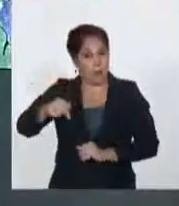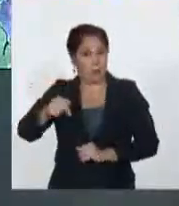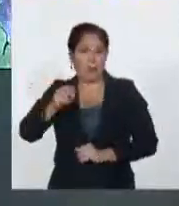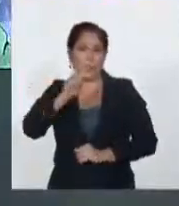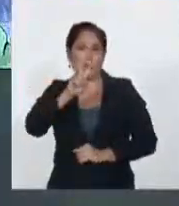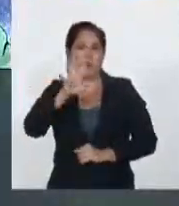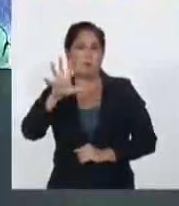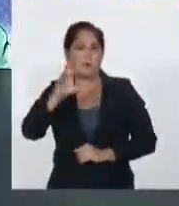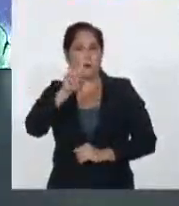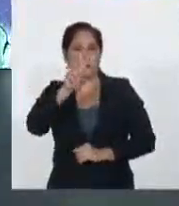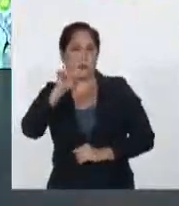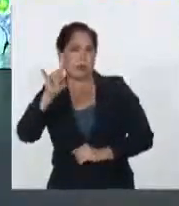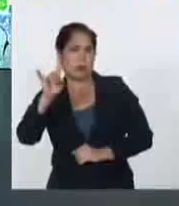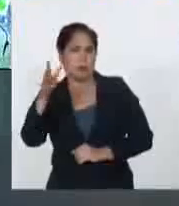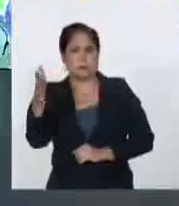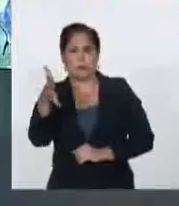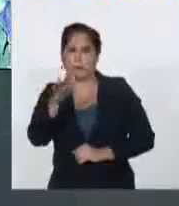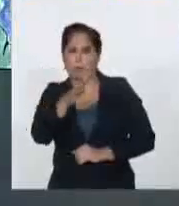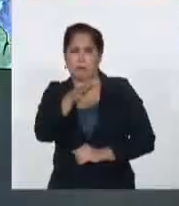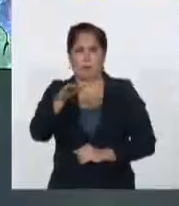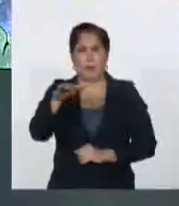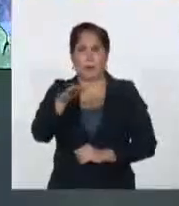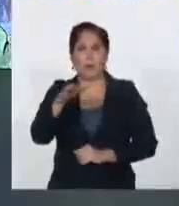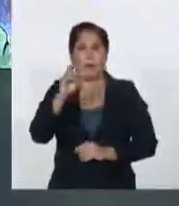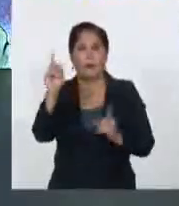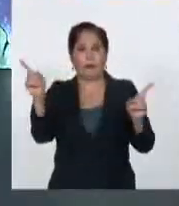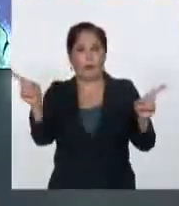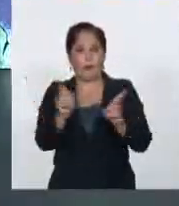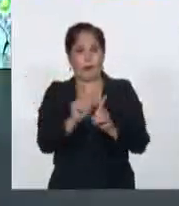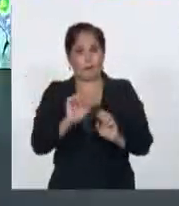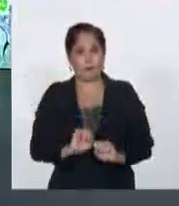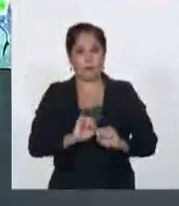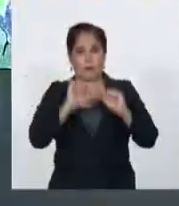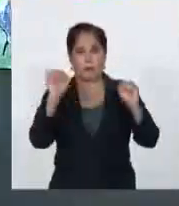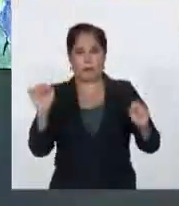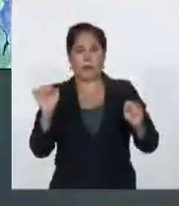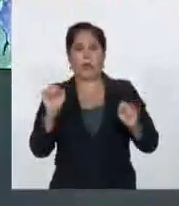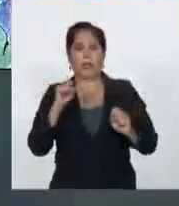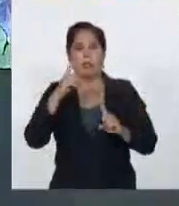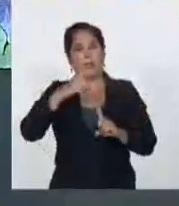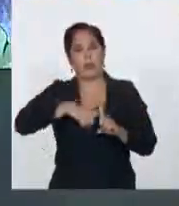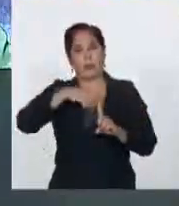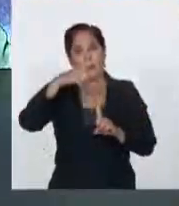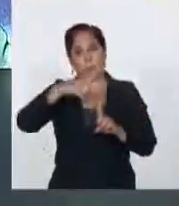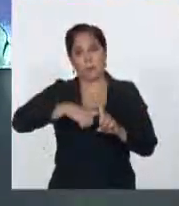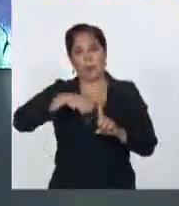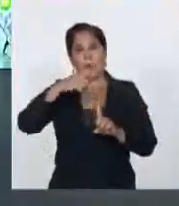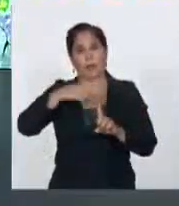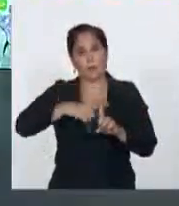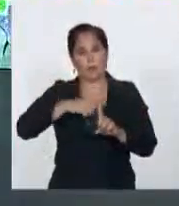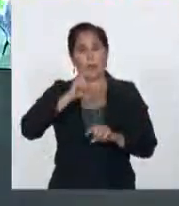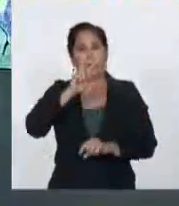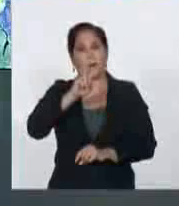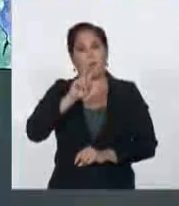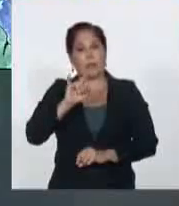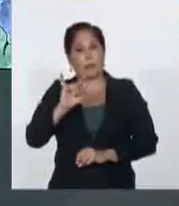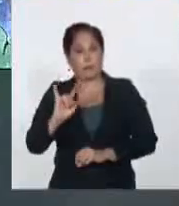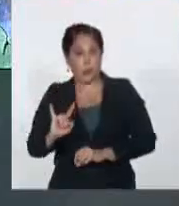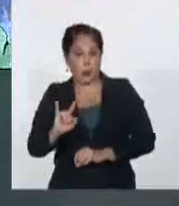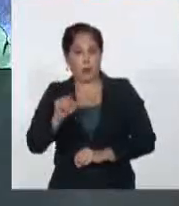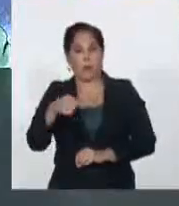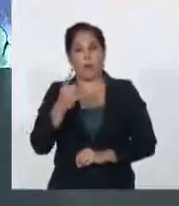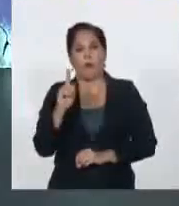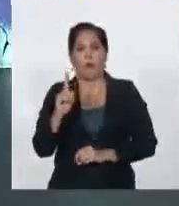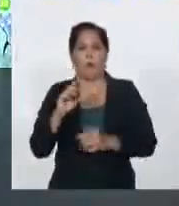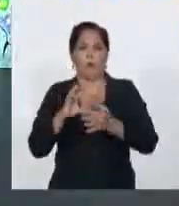26 y 29 grados. La estación meteorológica de Varadero al amanecer reportó una temperatura mínima bien elevada de 29,1 grados